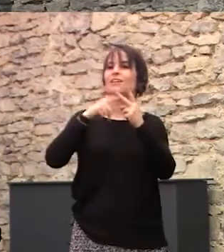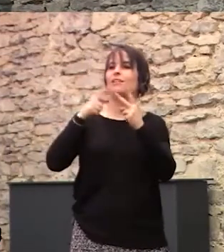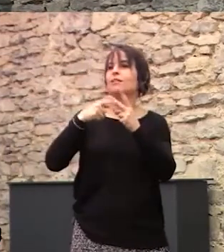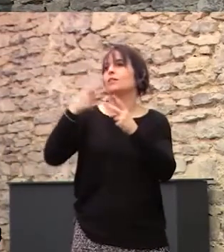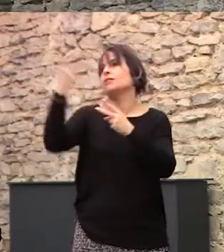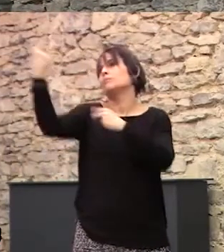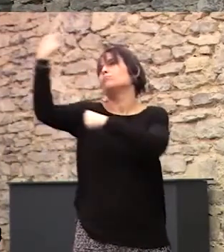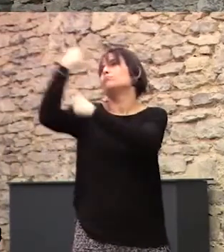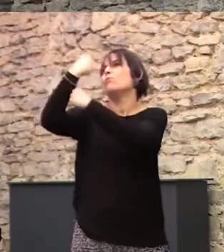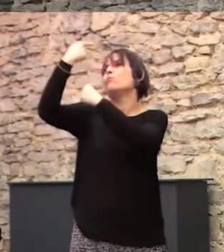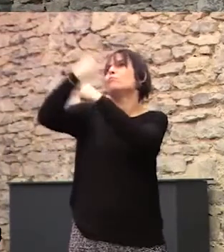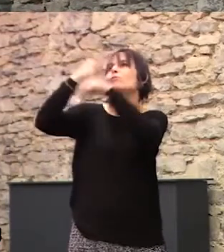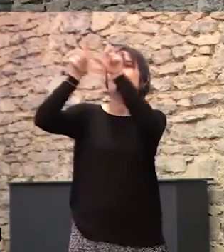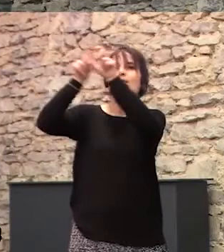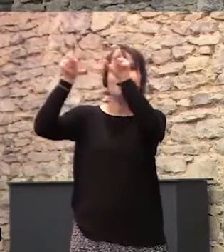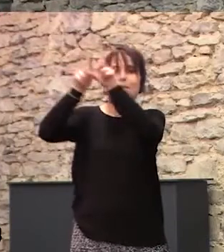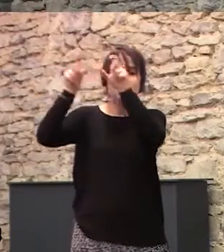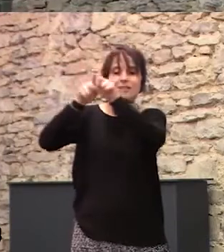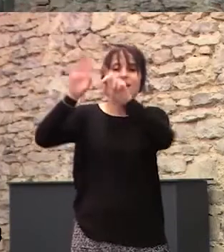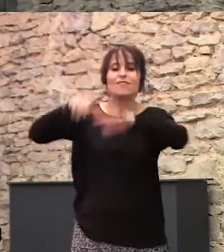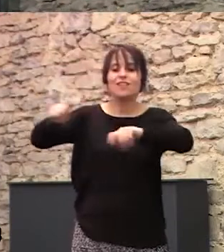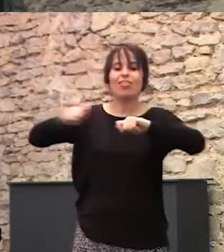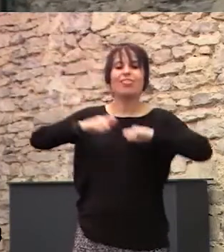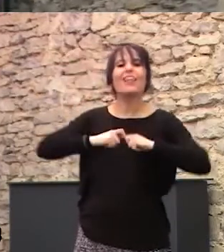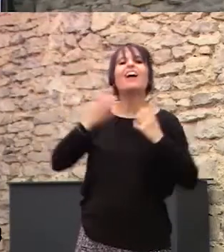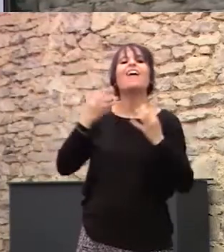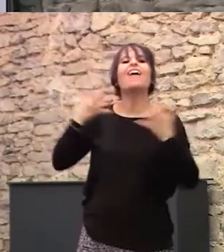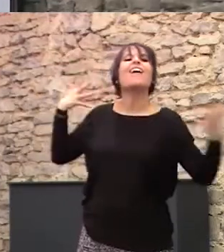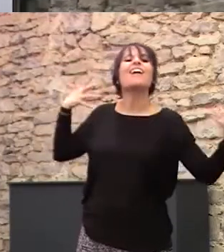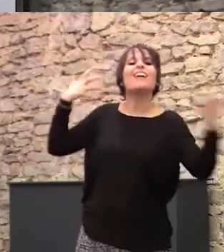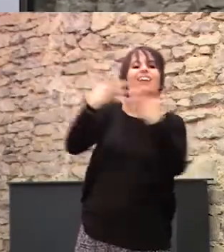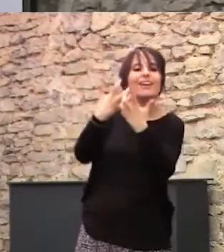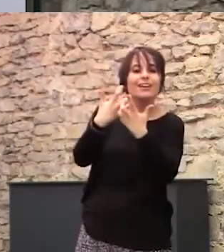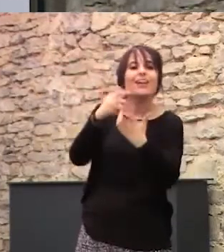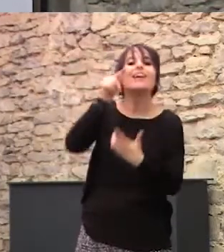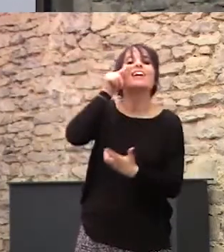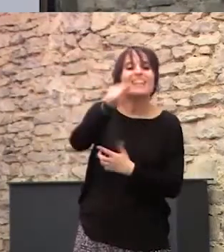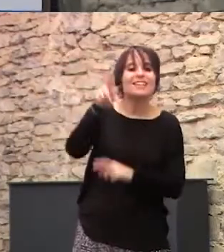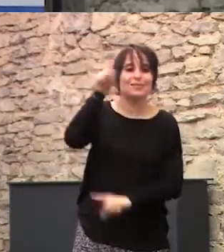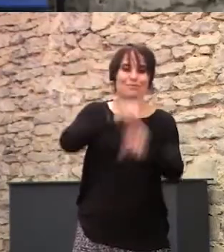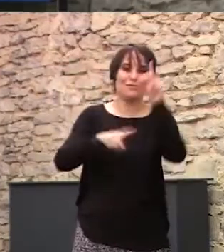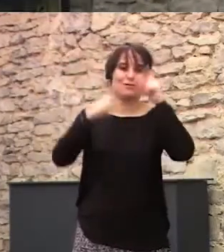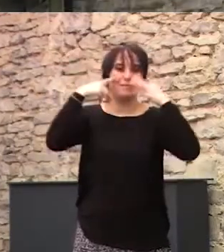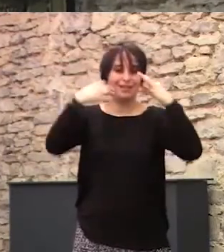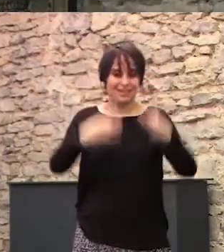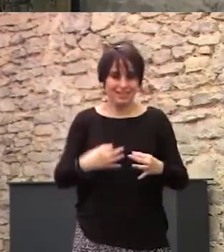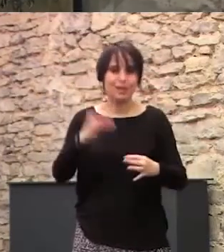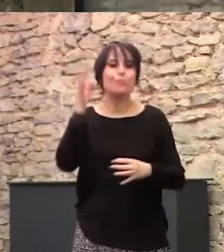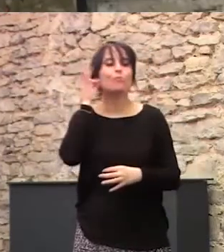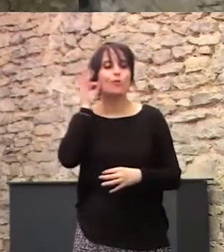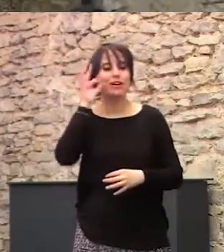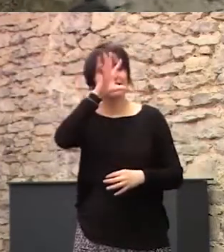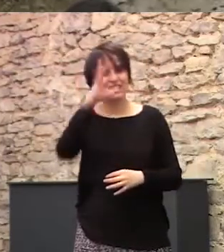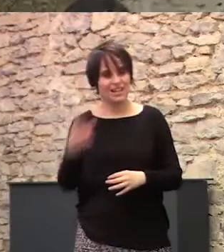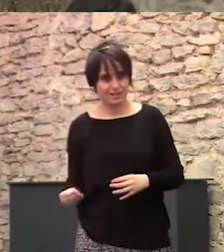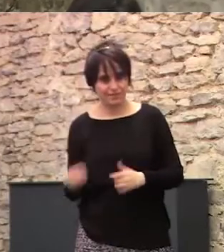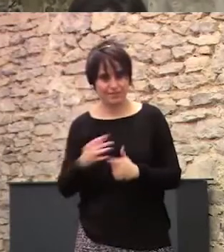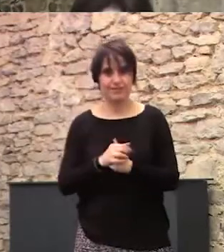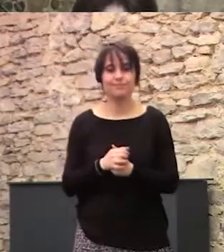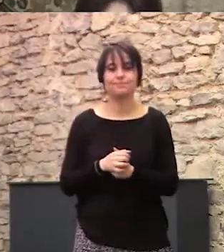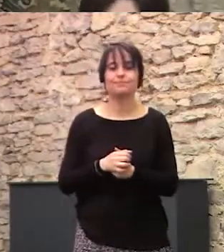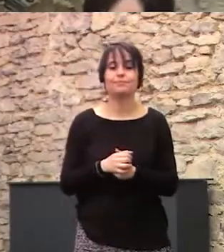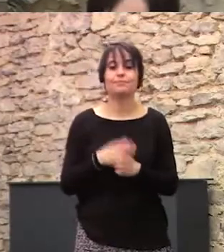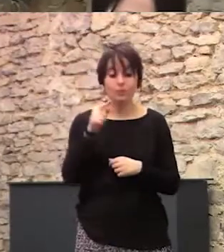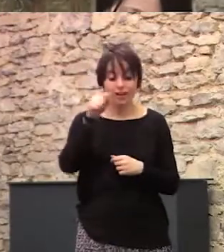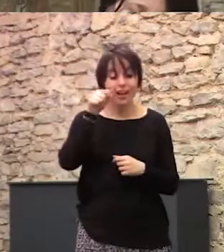diferentes empresas y que provocan guerras en el continente, esos son los problemas reales de las mujeres en África. Entonces, sitúan